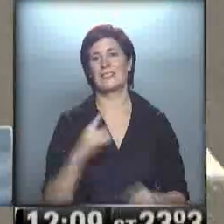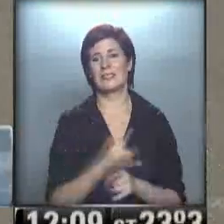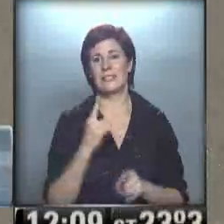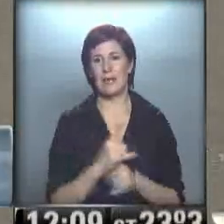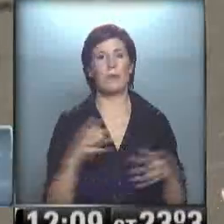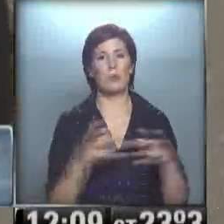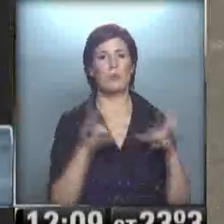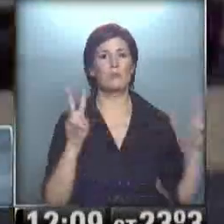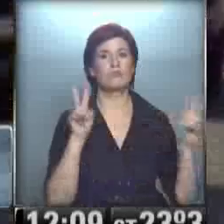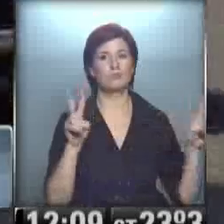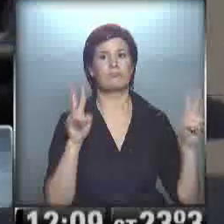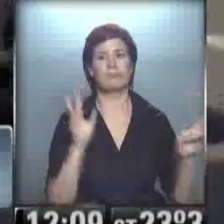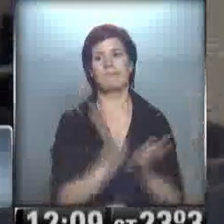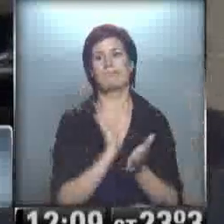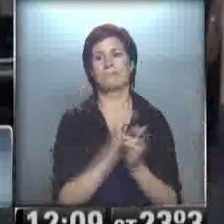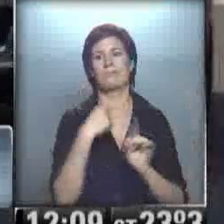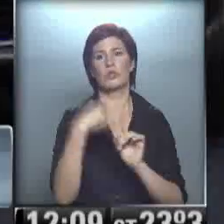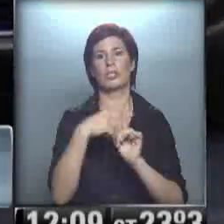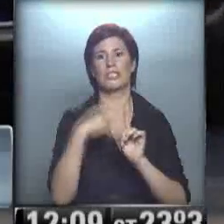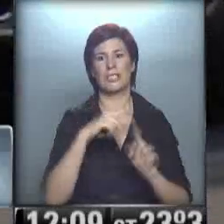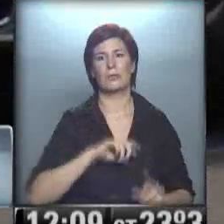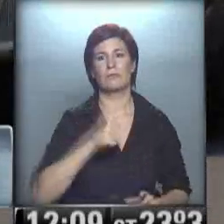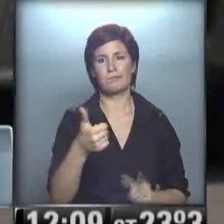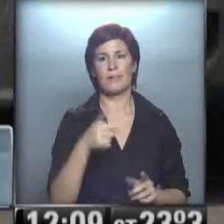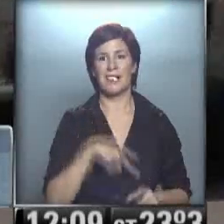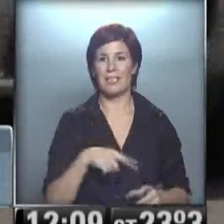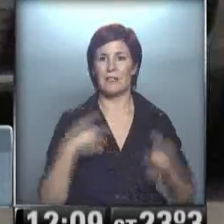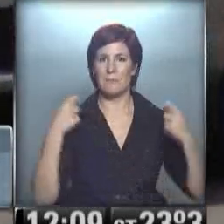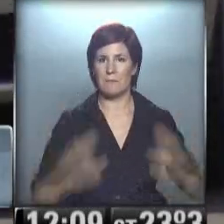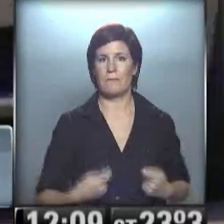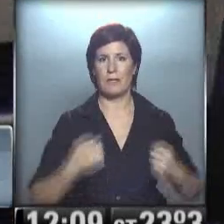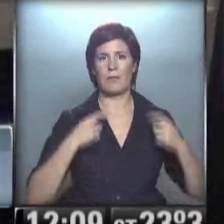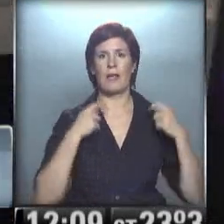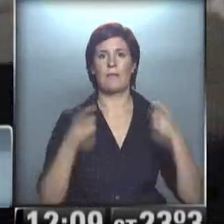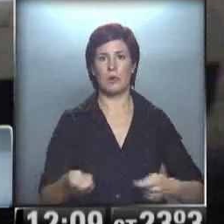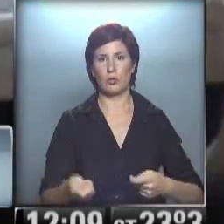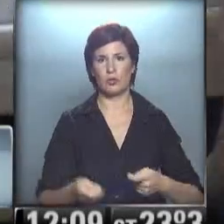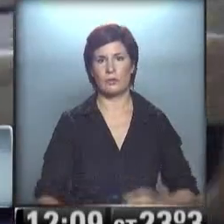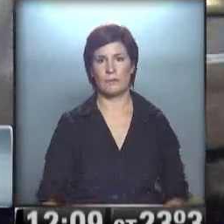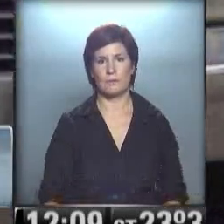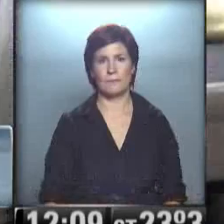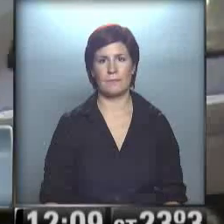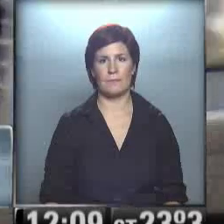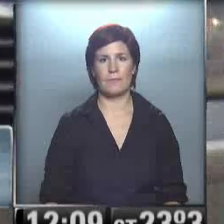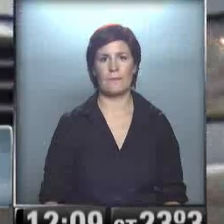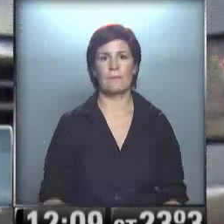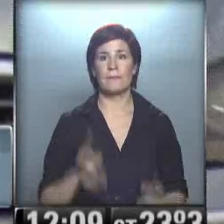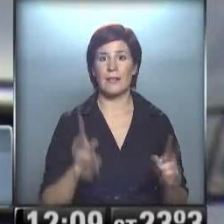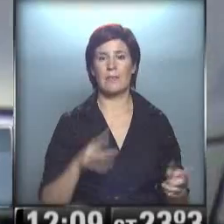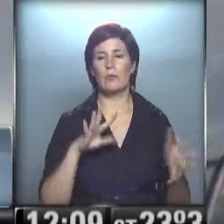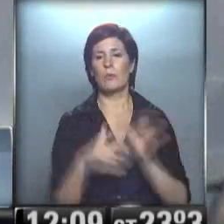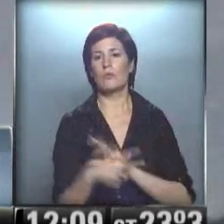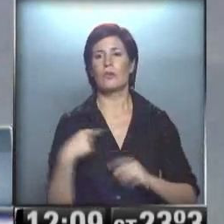Victoria. Ha sido un lugar de reafirmación muchas veces de sus políticas. Sí. Y una forma también de siempre